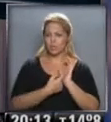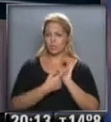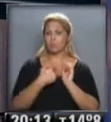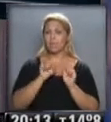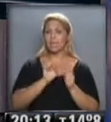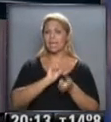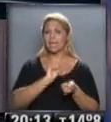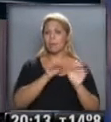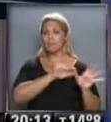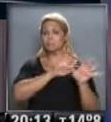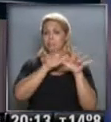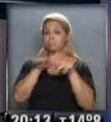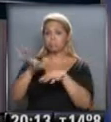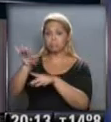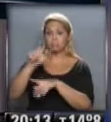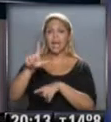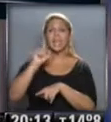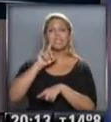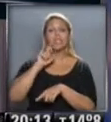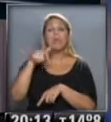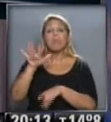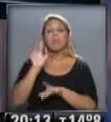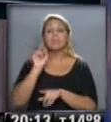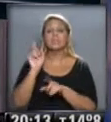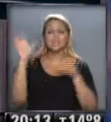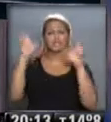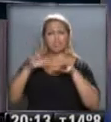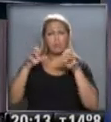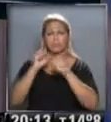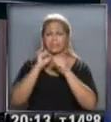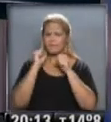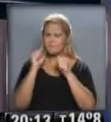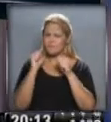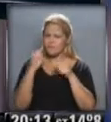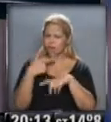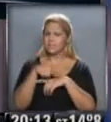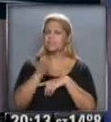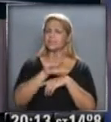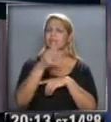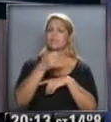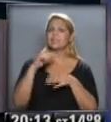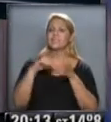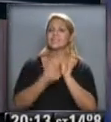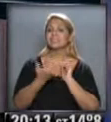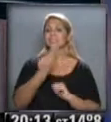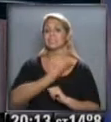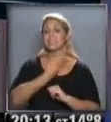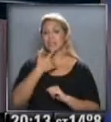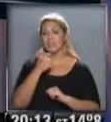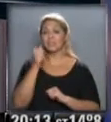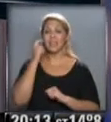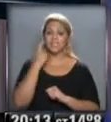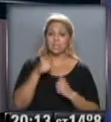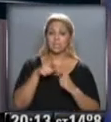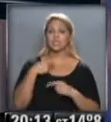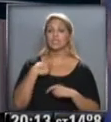se ha trasladado hacia el litoral. Allí la probabilidad de tormentas, algunas bastante intensas, para el centro y norte de Santa Fe, también centro y norte de Entre Ríos,